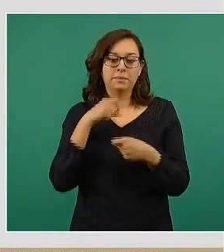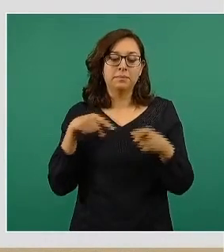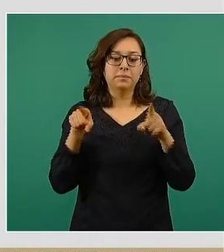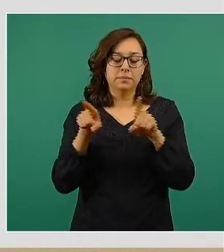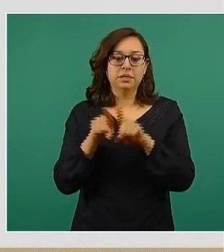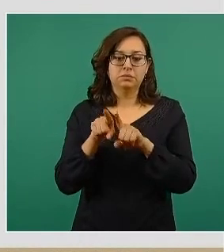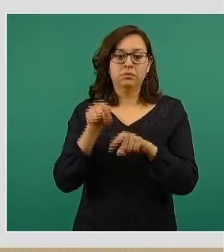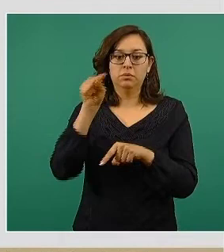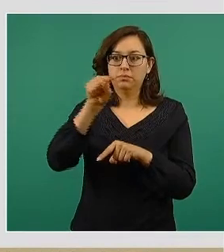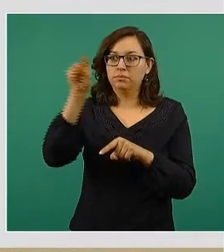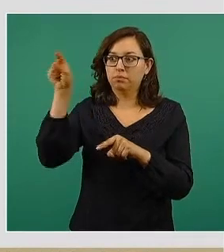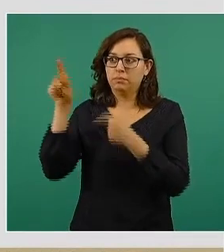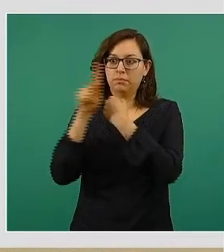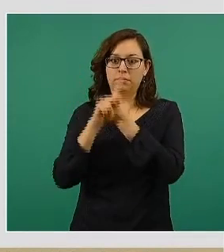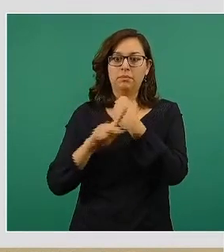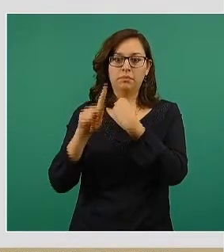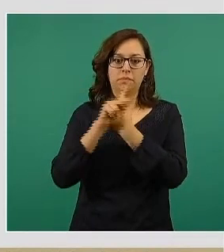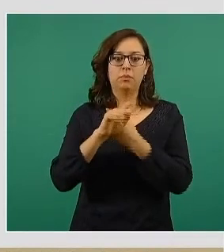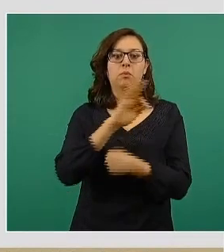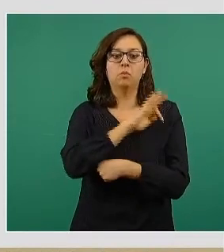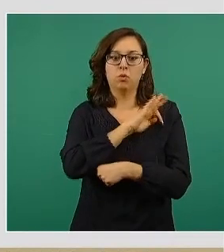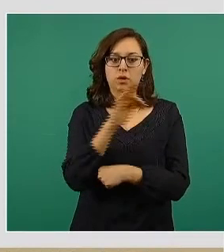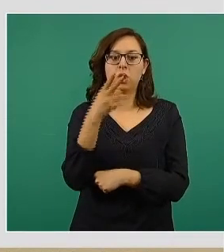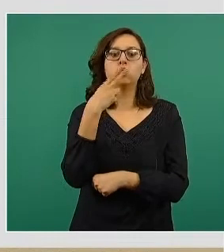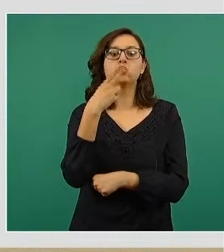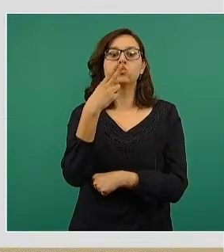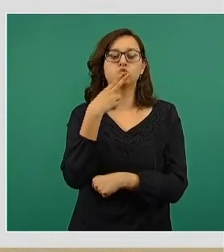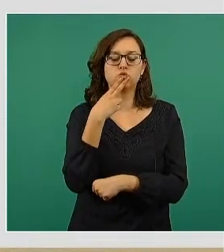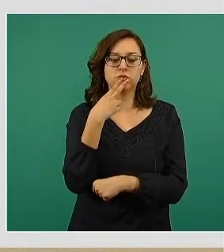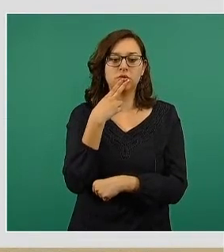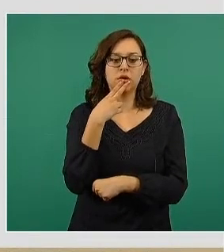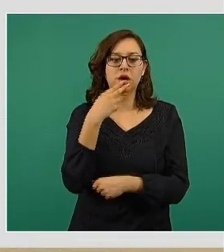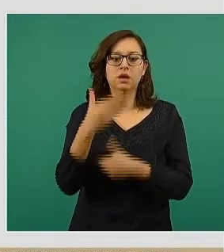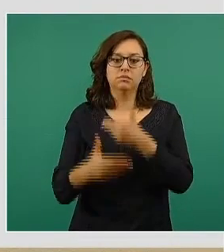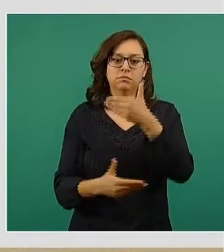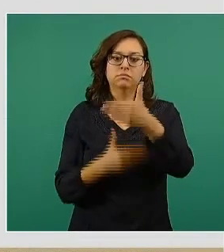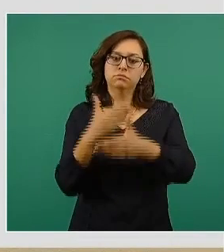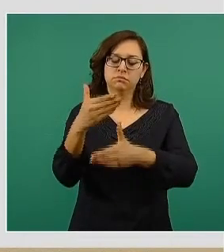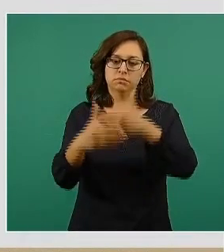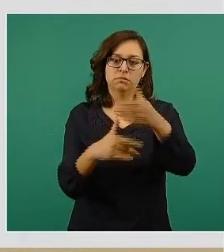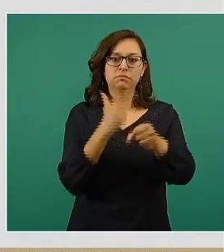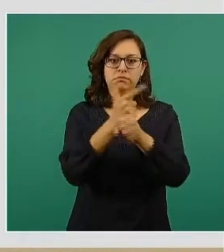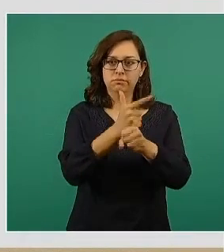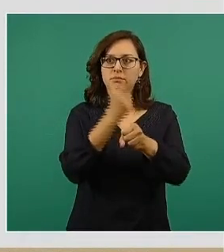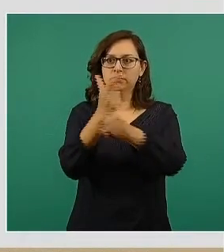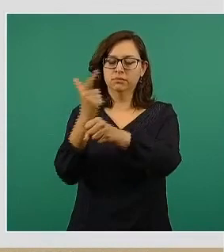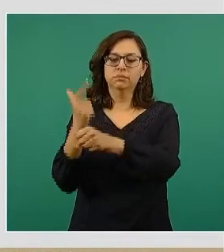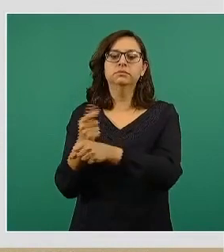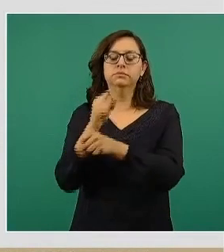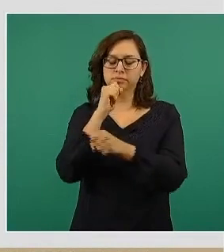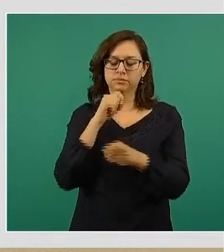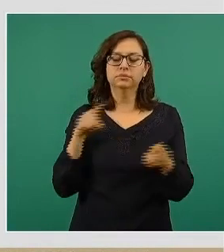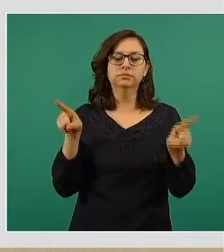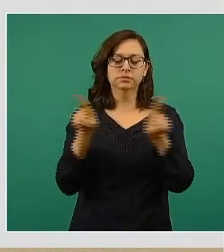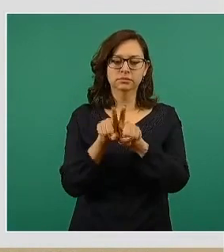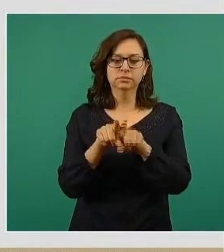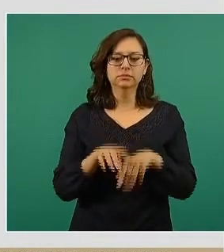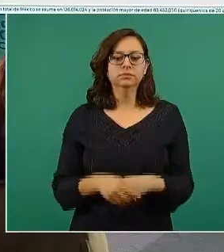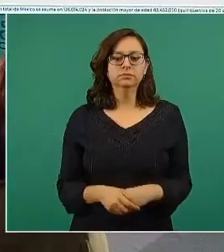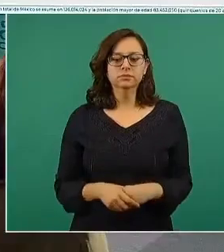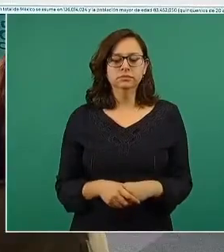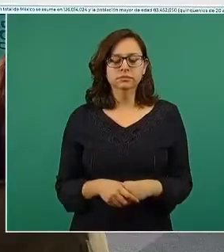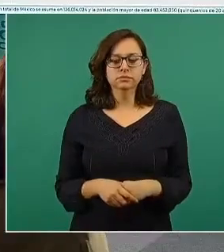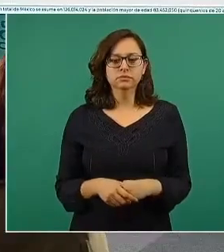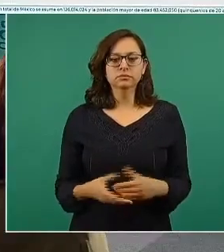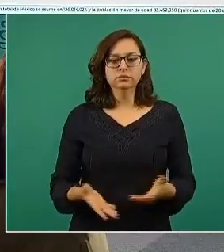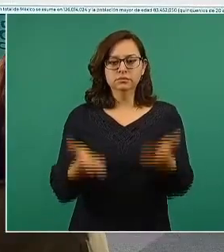estos países pudieran hacer uso de esta misma y entonces pudieran desarrollar también su capacidad diagnóstica en sus países.